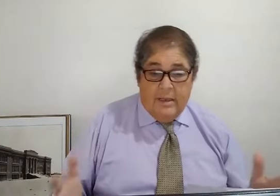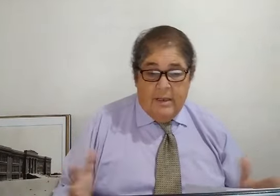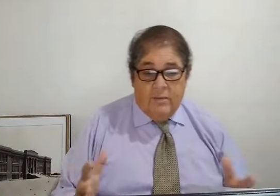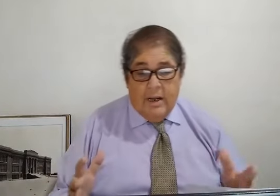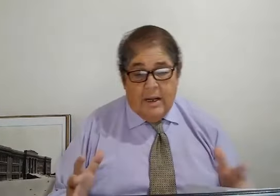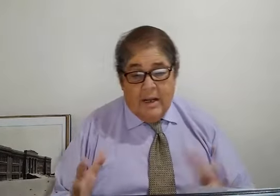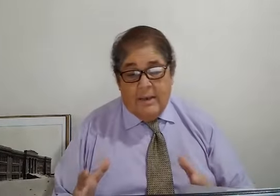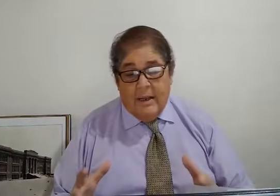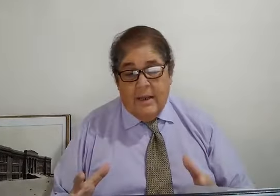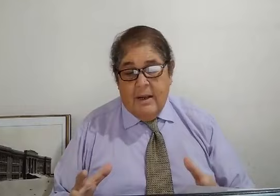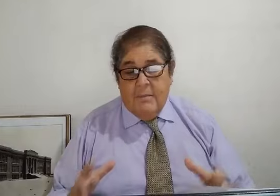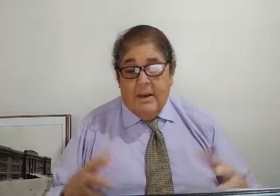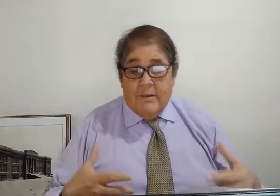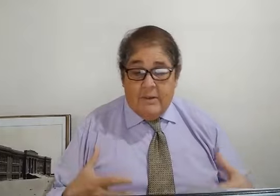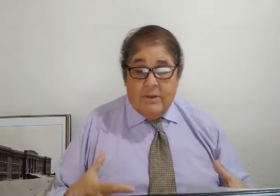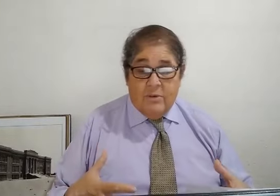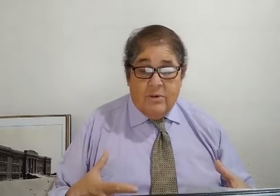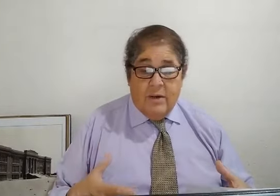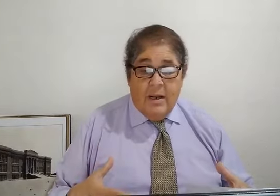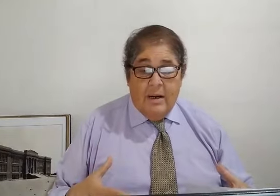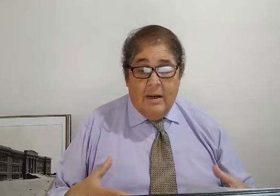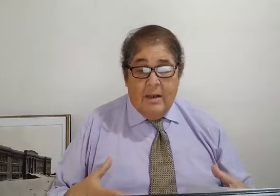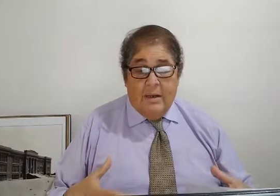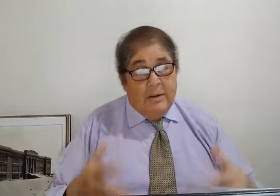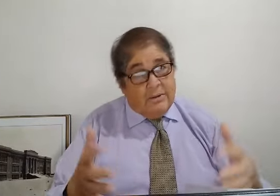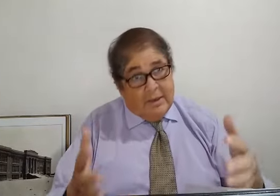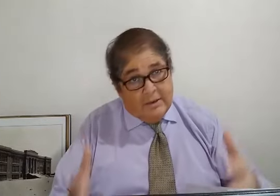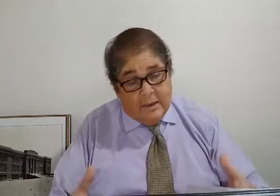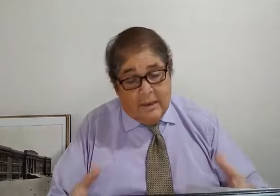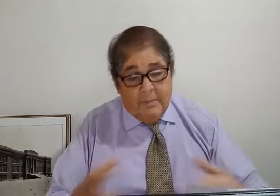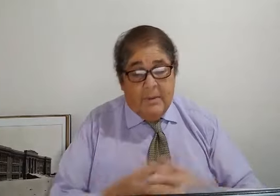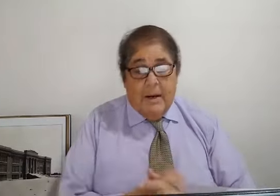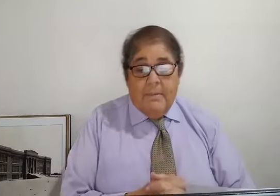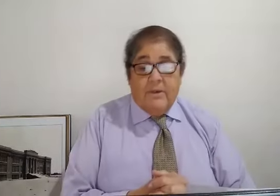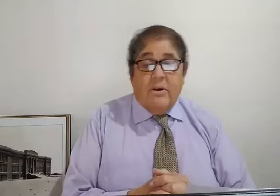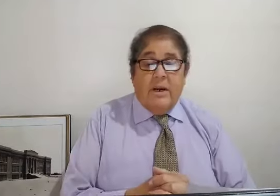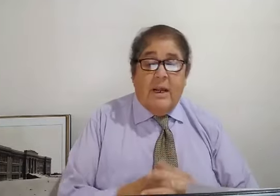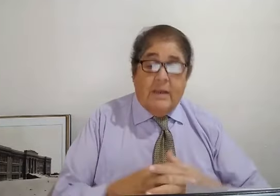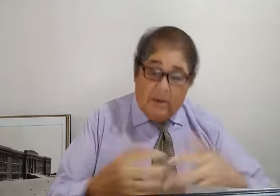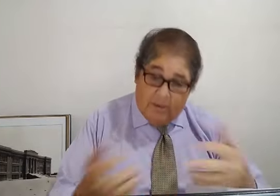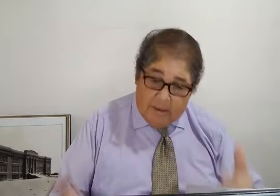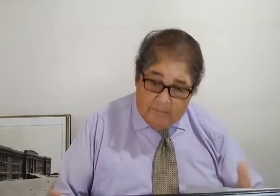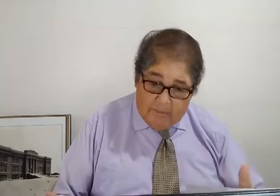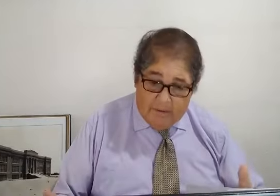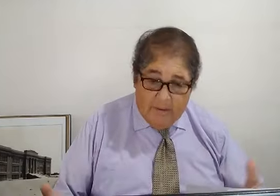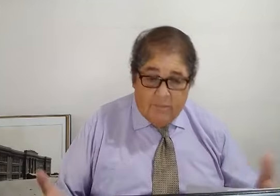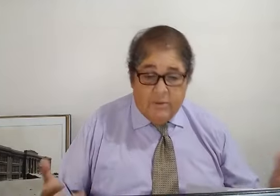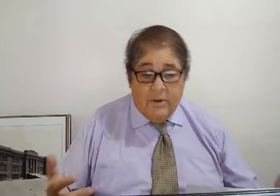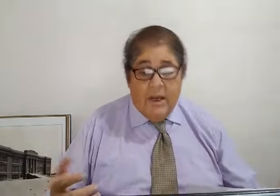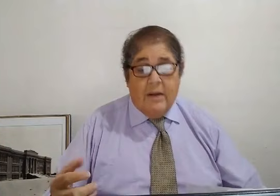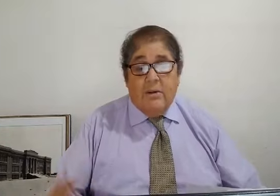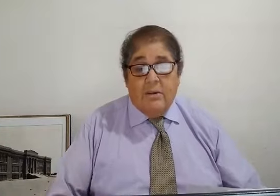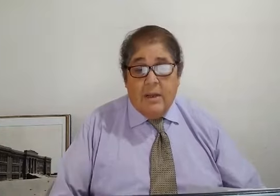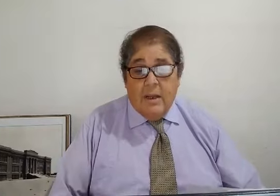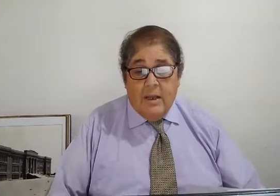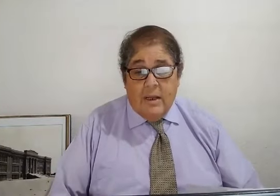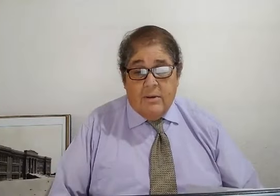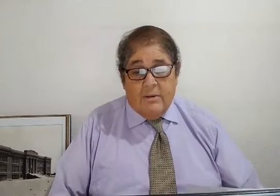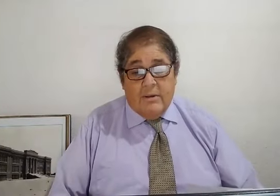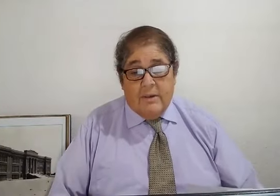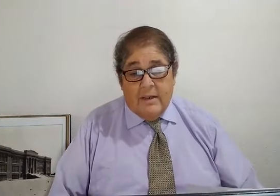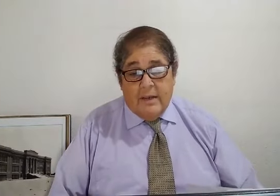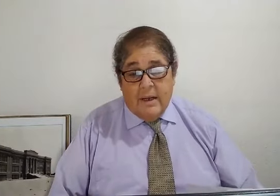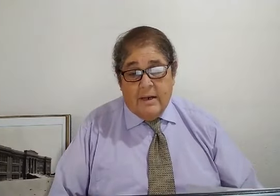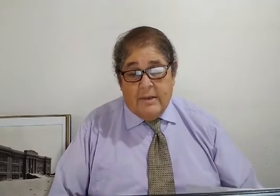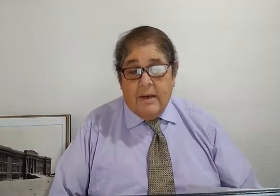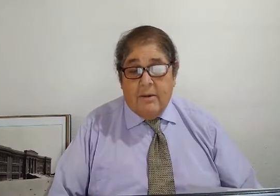presidente. Es una carta más institucional, ya no está escrita en primera persona, ya no tiene firmas de funcionarios, y entonces